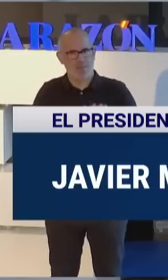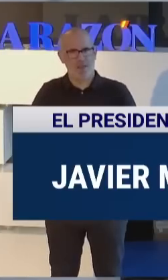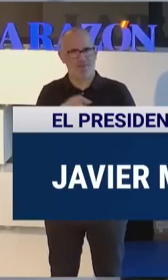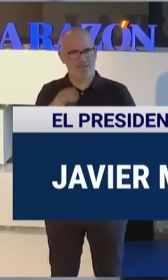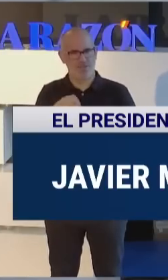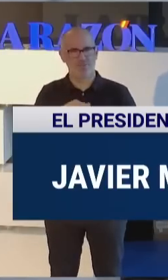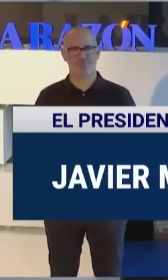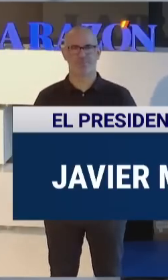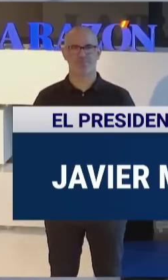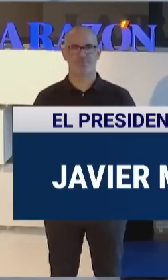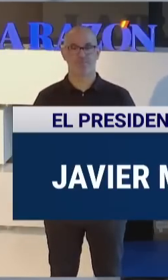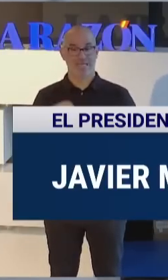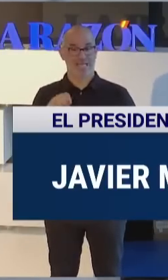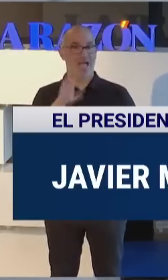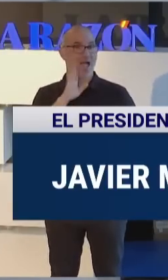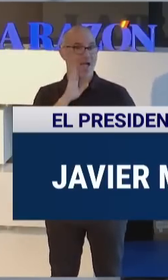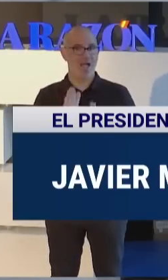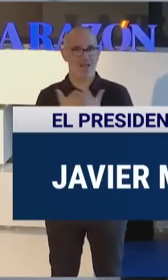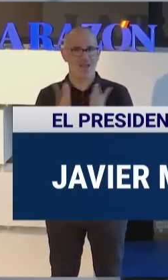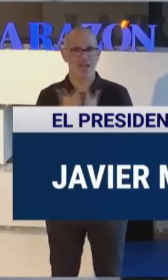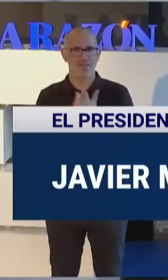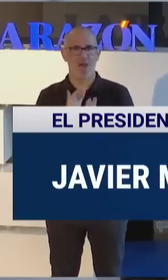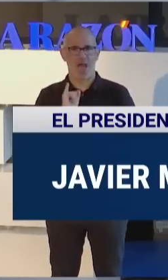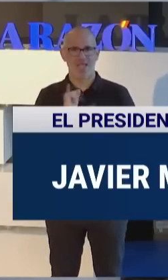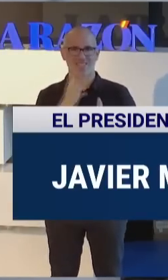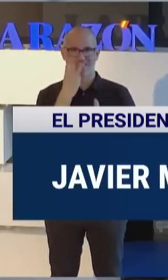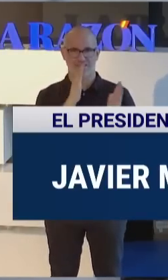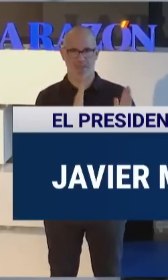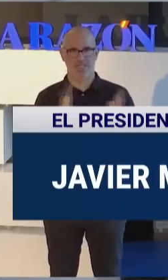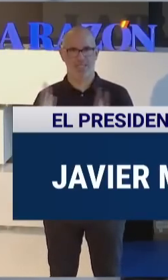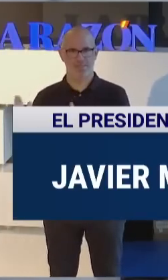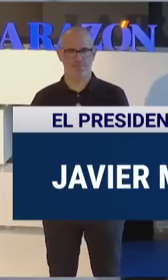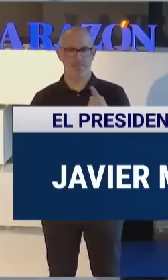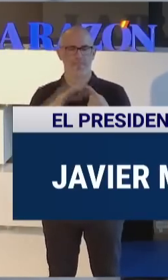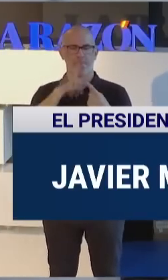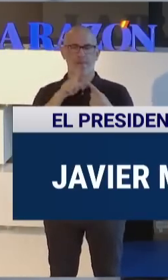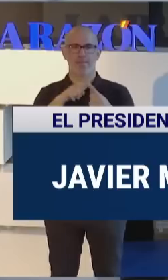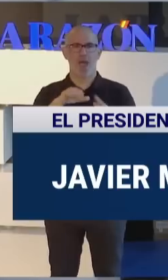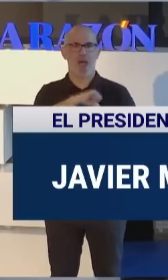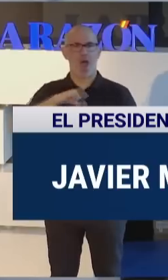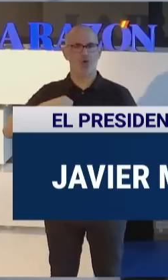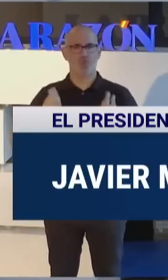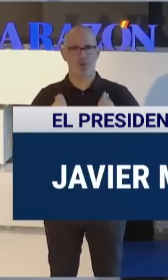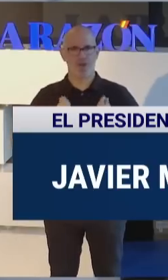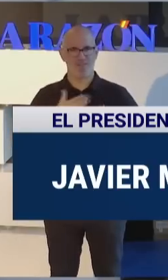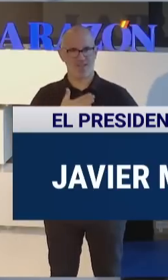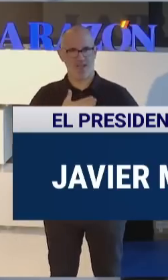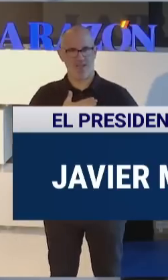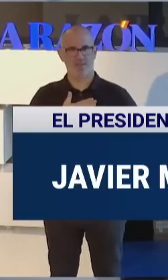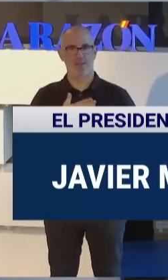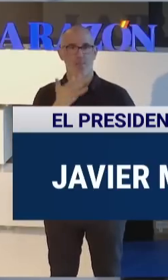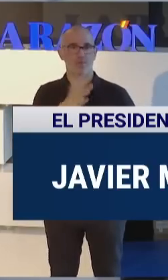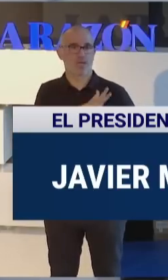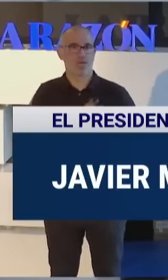planteando. El libro básicamente tiene tres partes. Tiene una parte que es autobiográfica, o si ustedes quieren